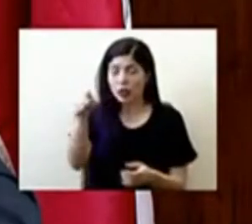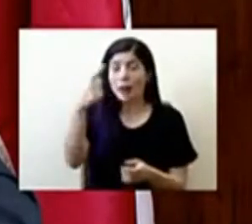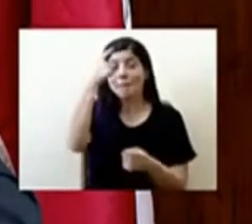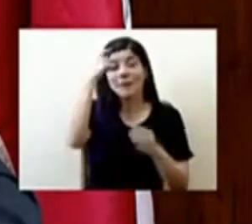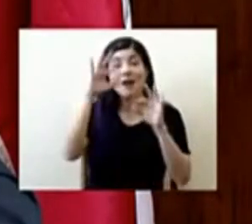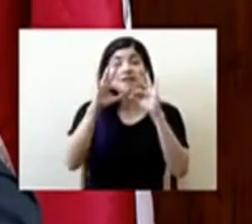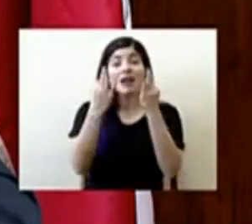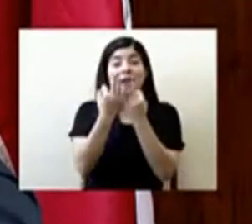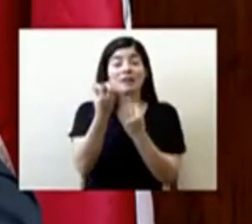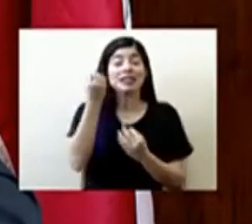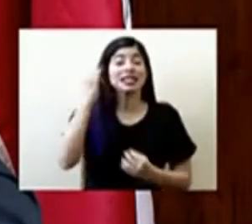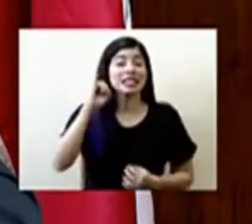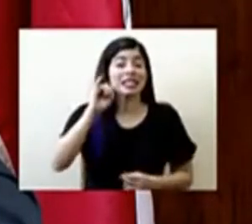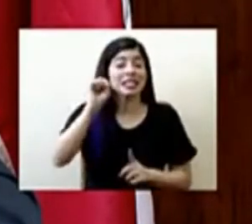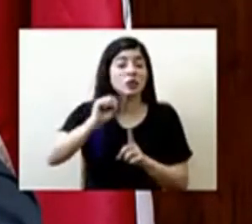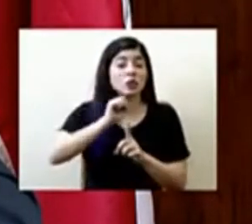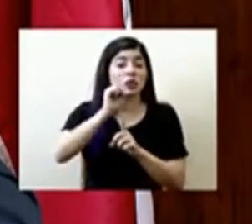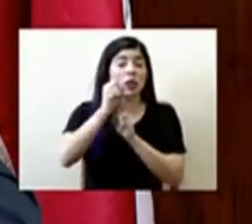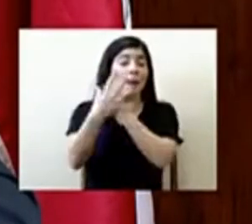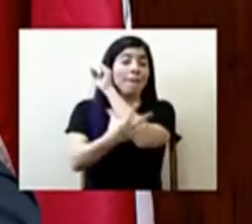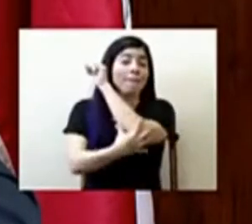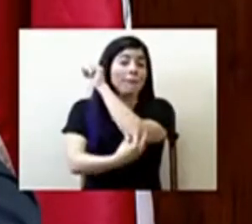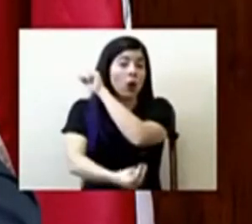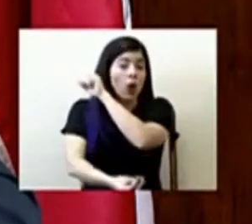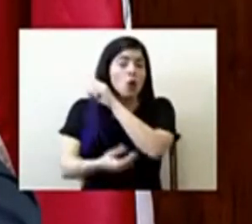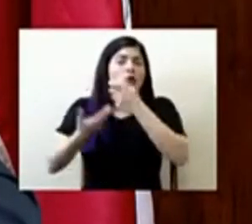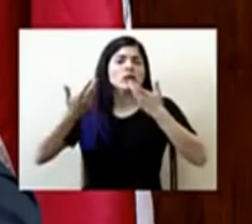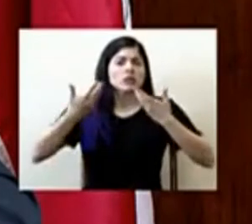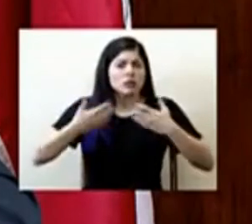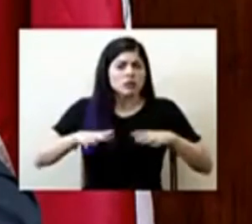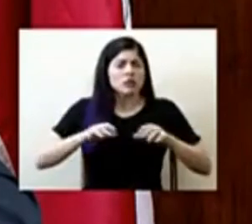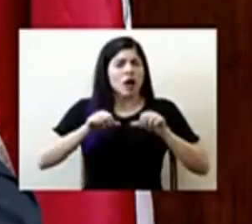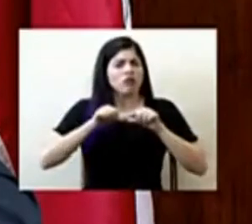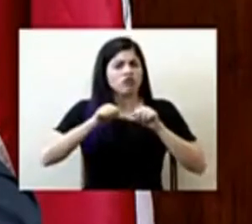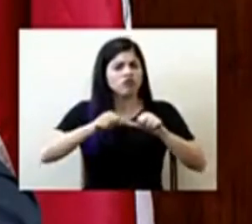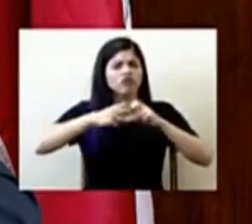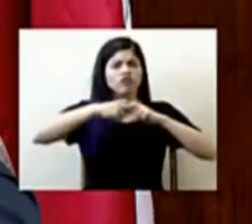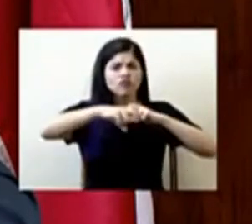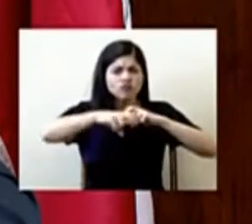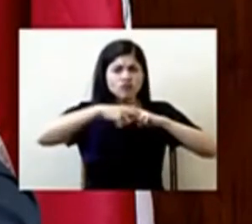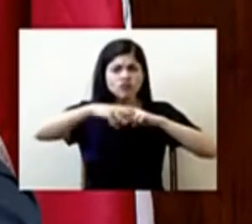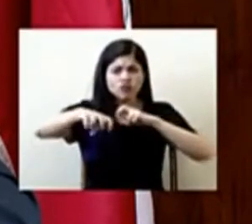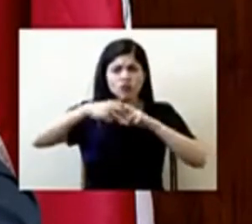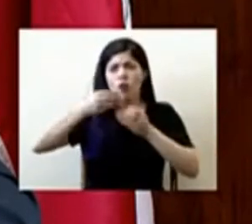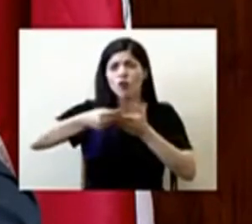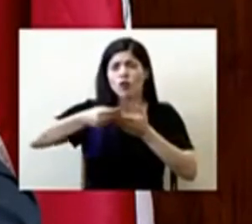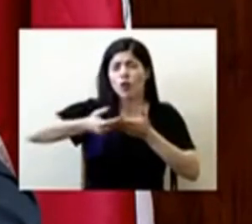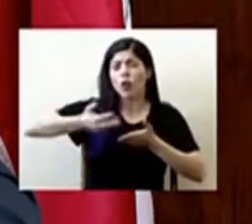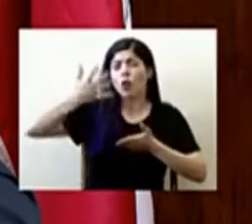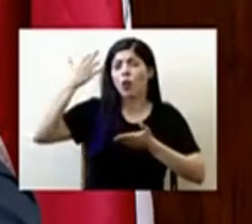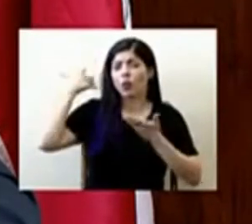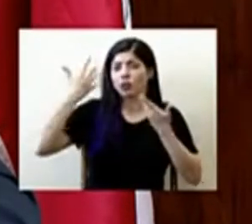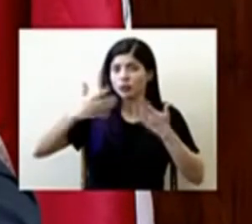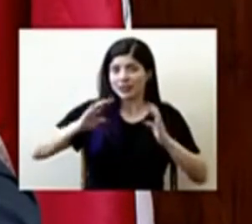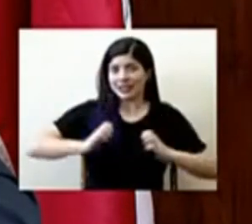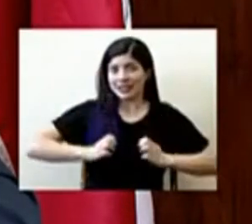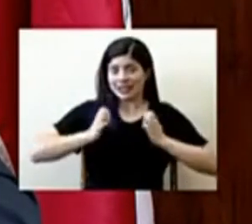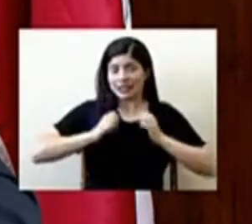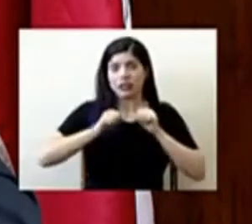familias en situación de pobreza se han mantenido las transferencias monetarias que ya estaban asignadas,